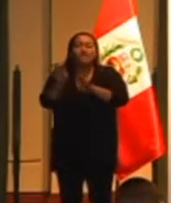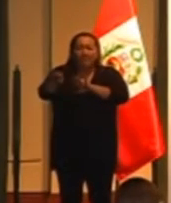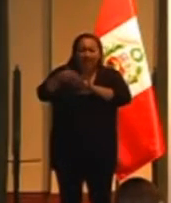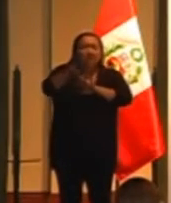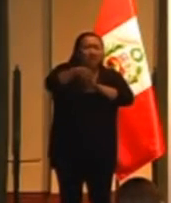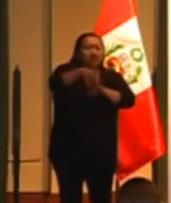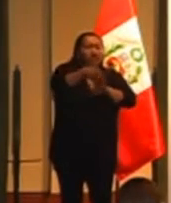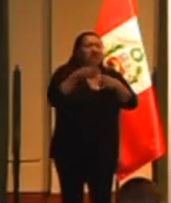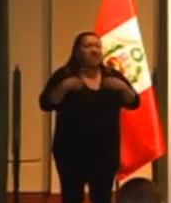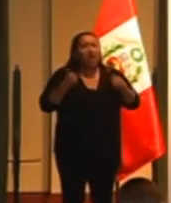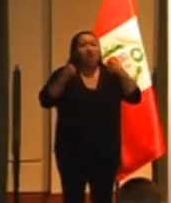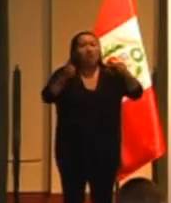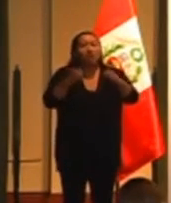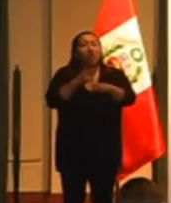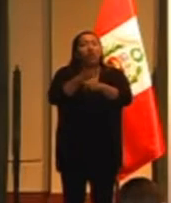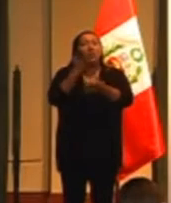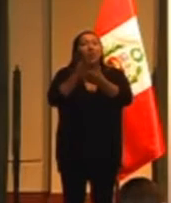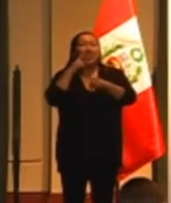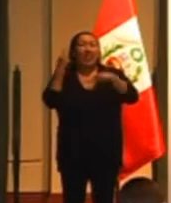para luchar contra la delincuencia.